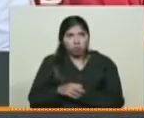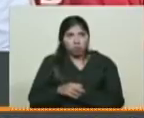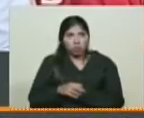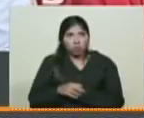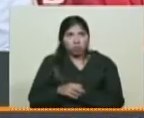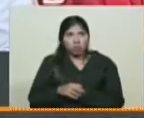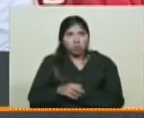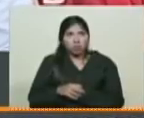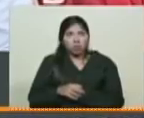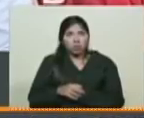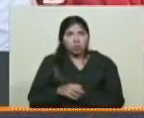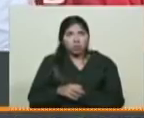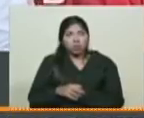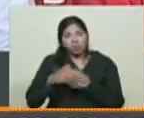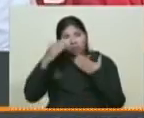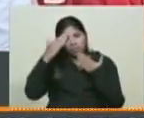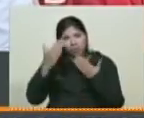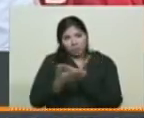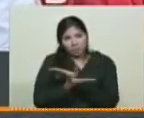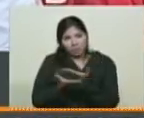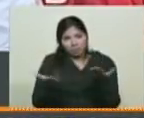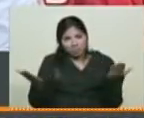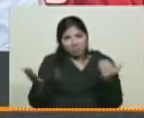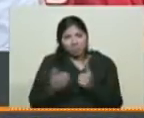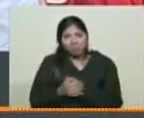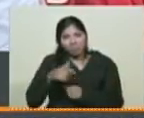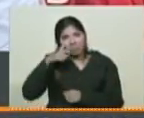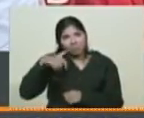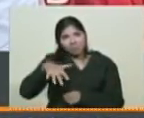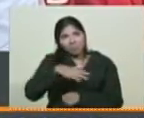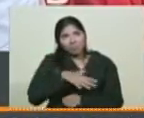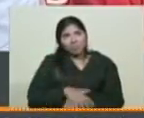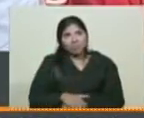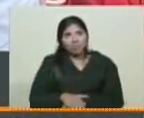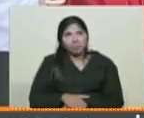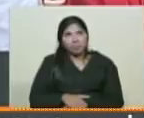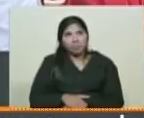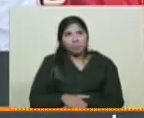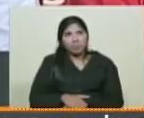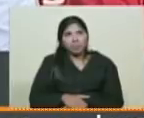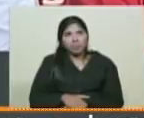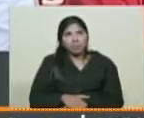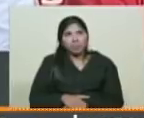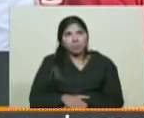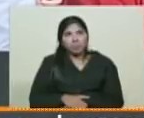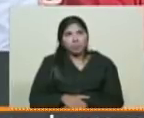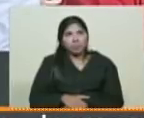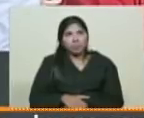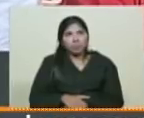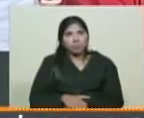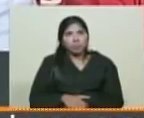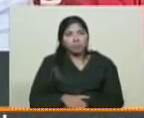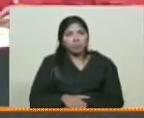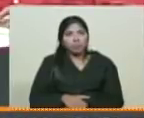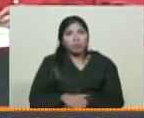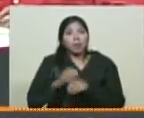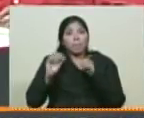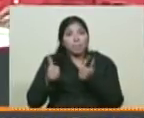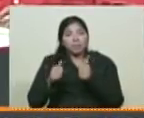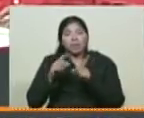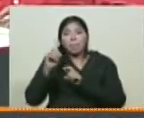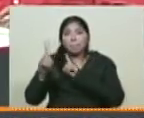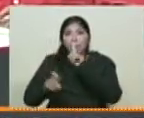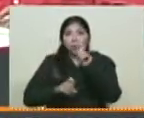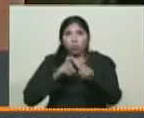de nuestro partido y saludar a todo el pueblo de Venezuela. Buenas tardes, inicia la ronda de preguntas y la primera